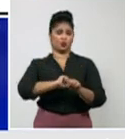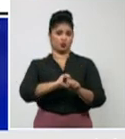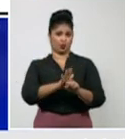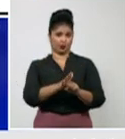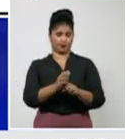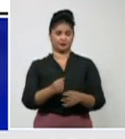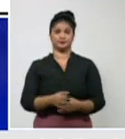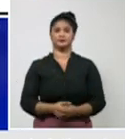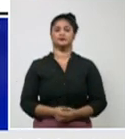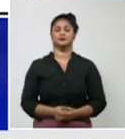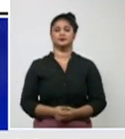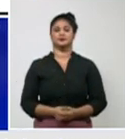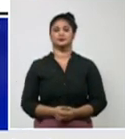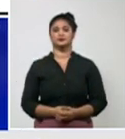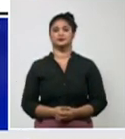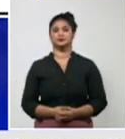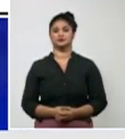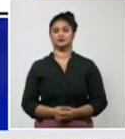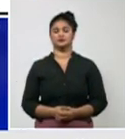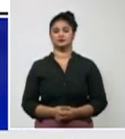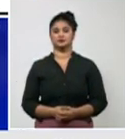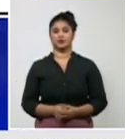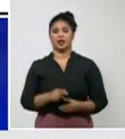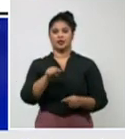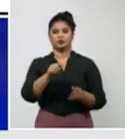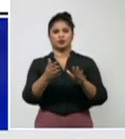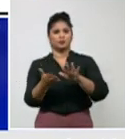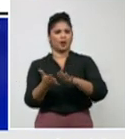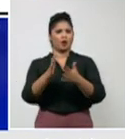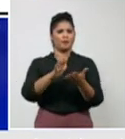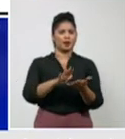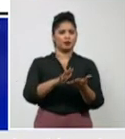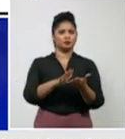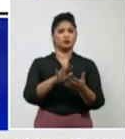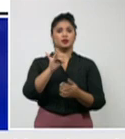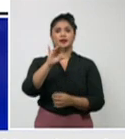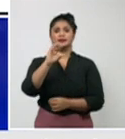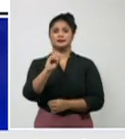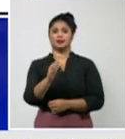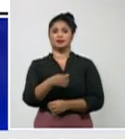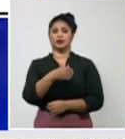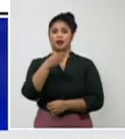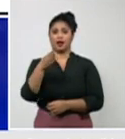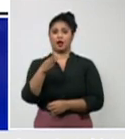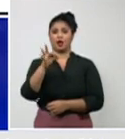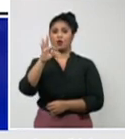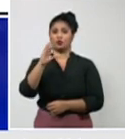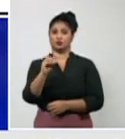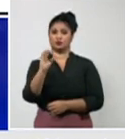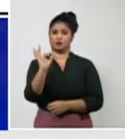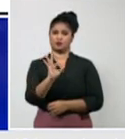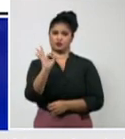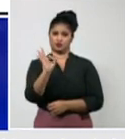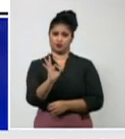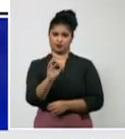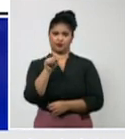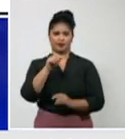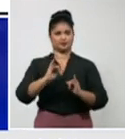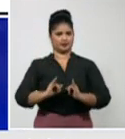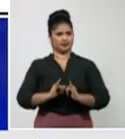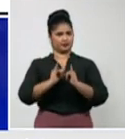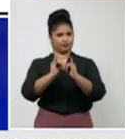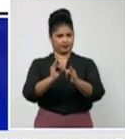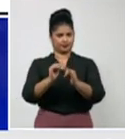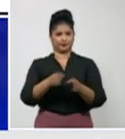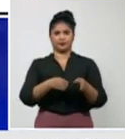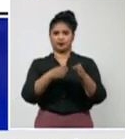infectada. Eso oscila entre un 70 y un 80%. Ahí, como también se puede ver